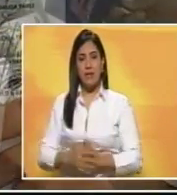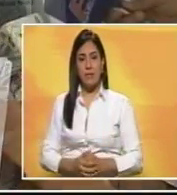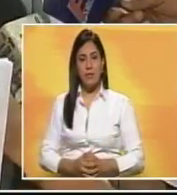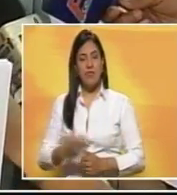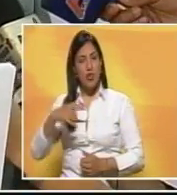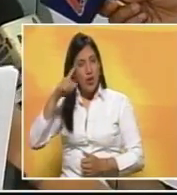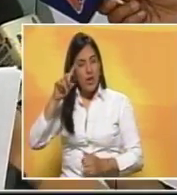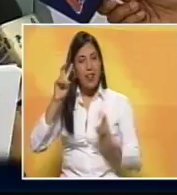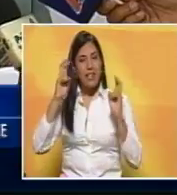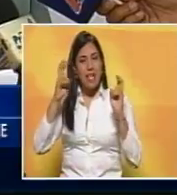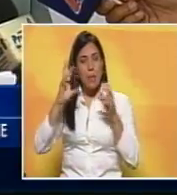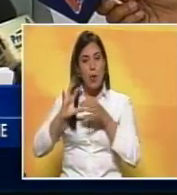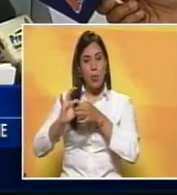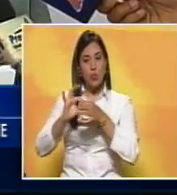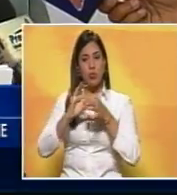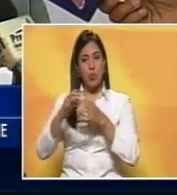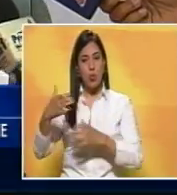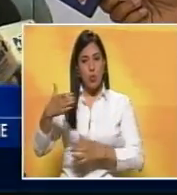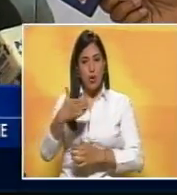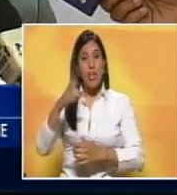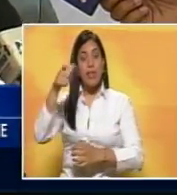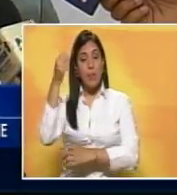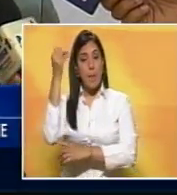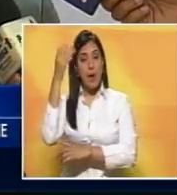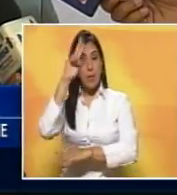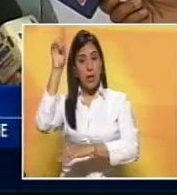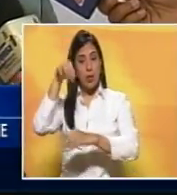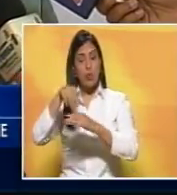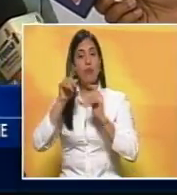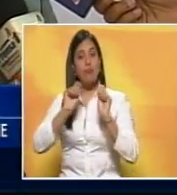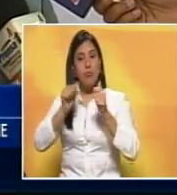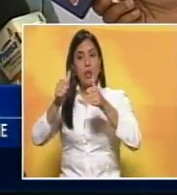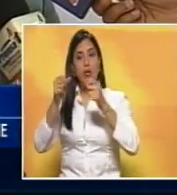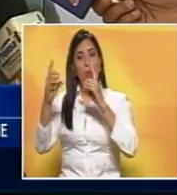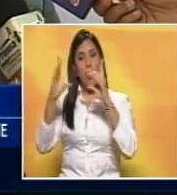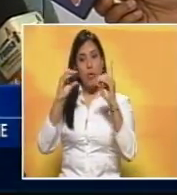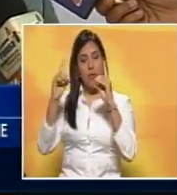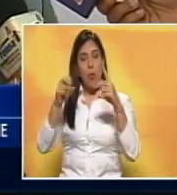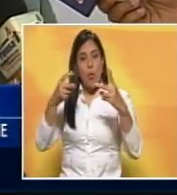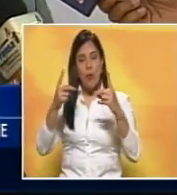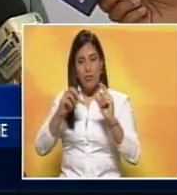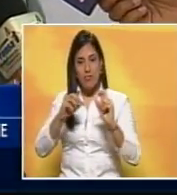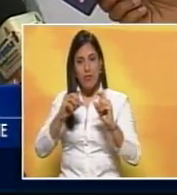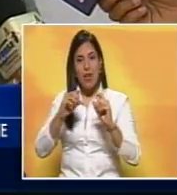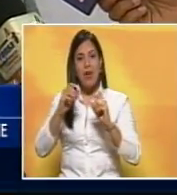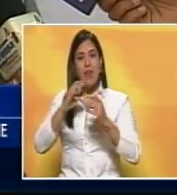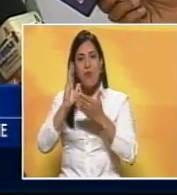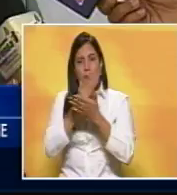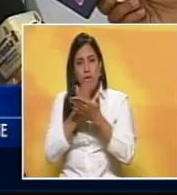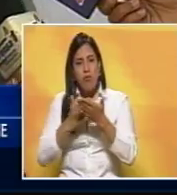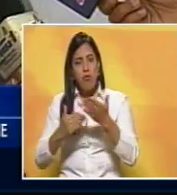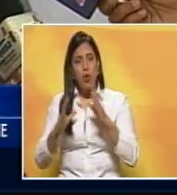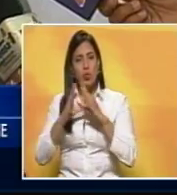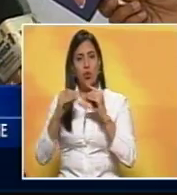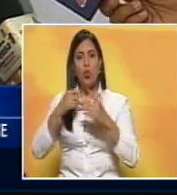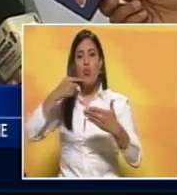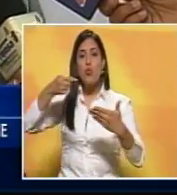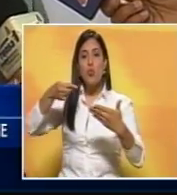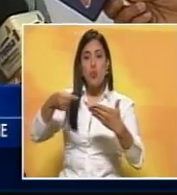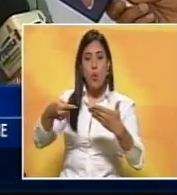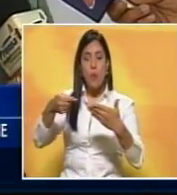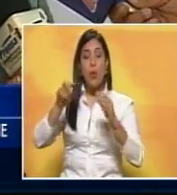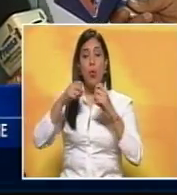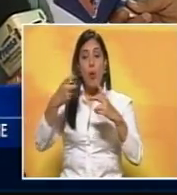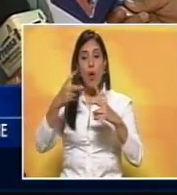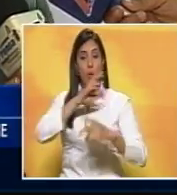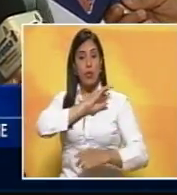es materia de la unidad y por supuesto del Parlamento Nacional retomar este debate, retomar la depuración, el nombramiento